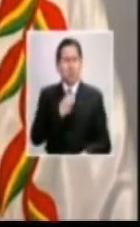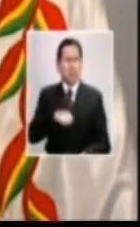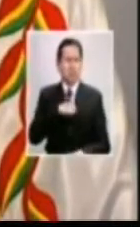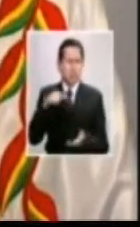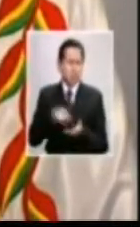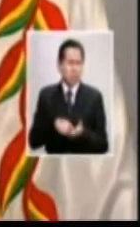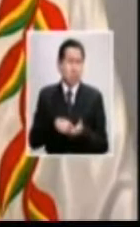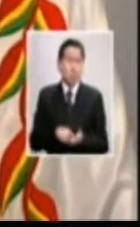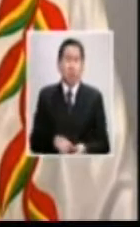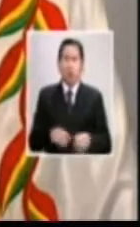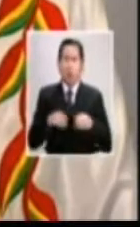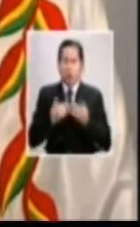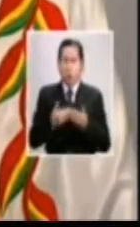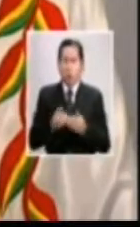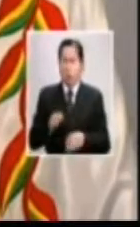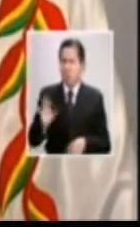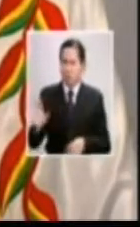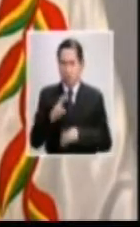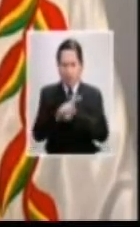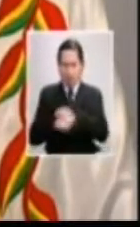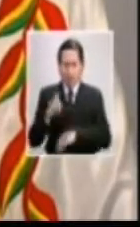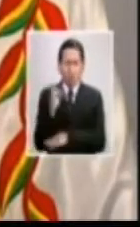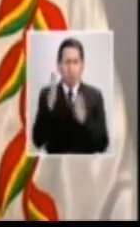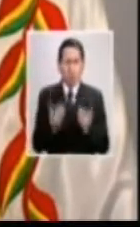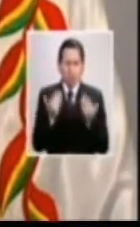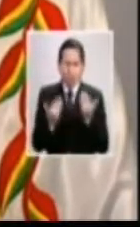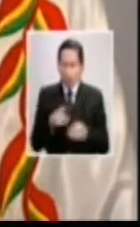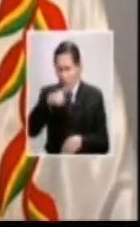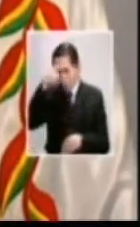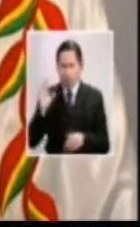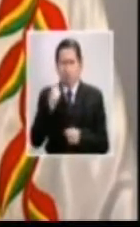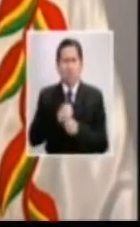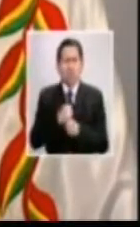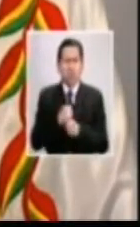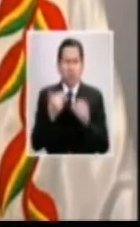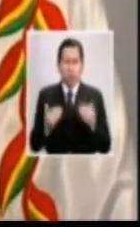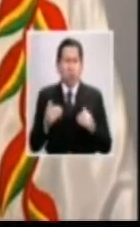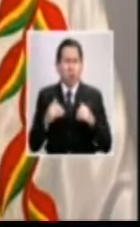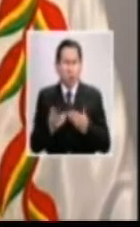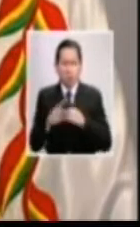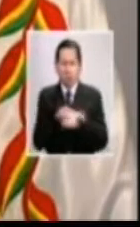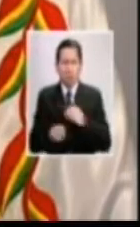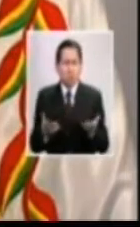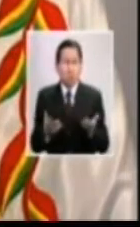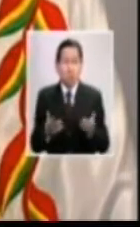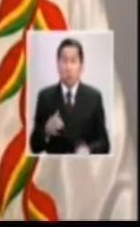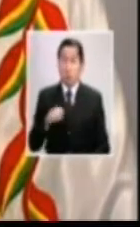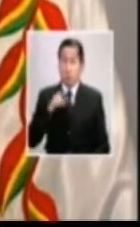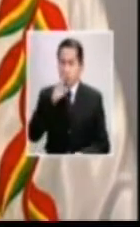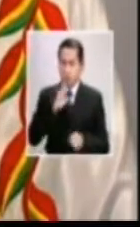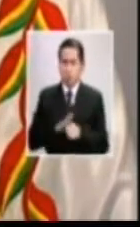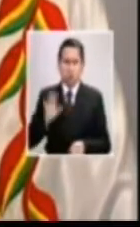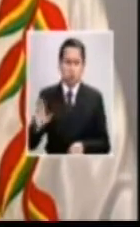momento en que el Tribunal Supremo Electoral presentaba esta ley al Parlamento Nacional. Aunque algunos medios, como el